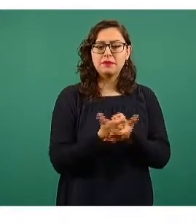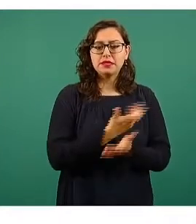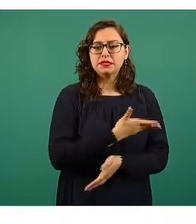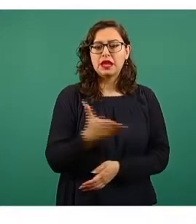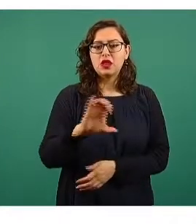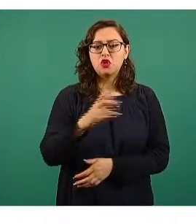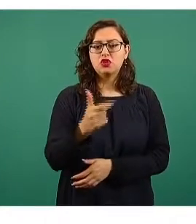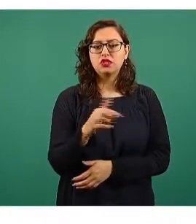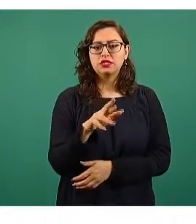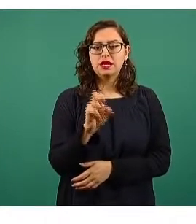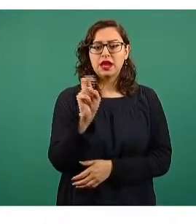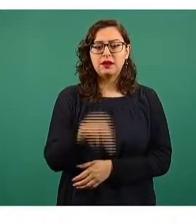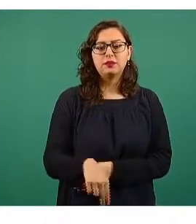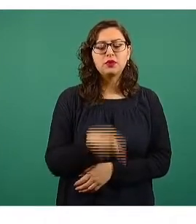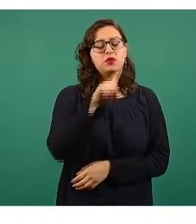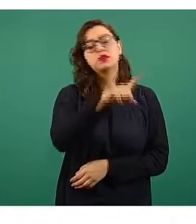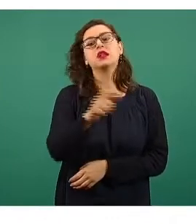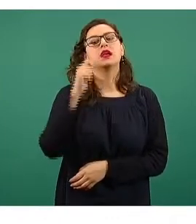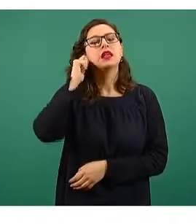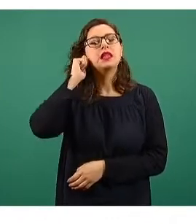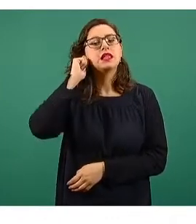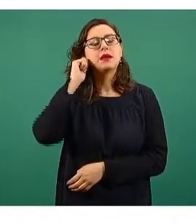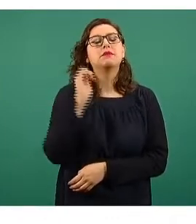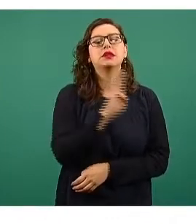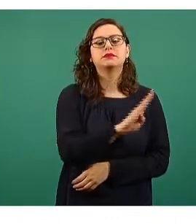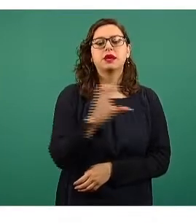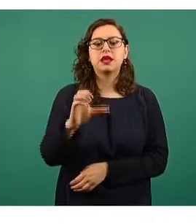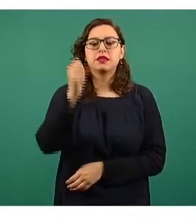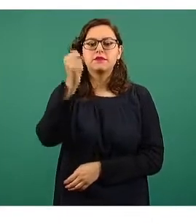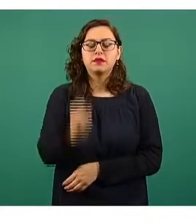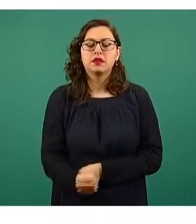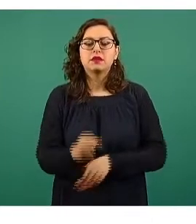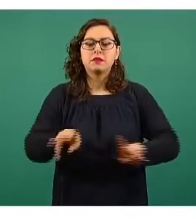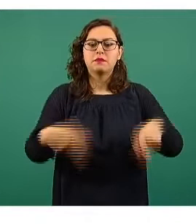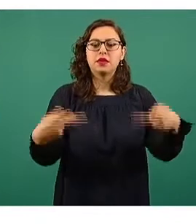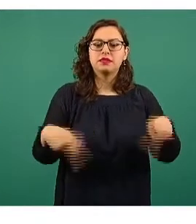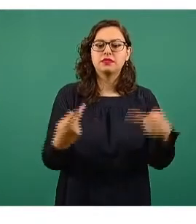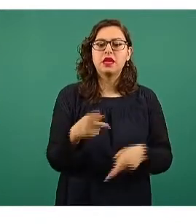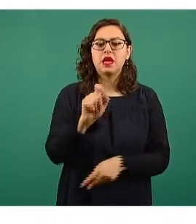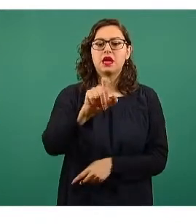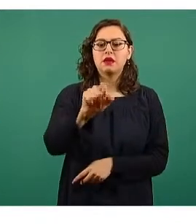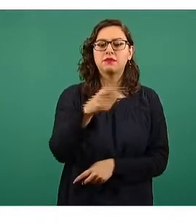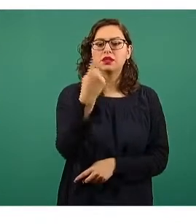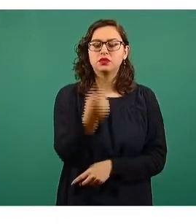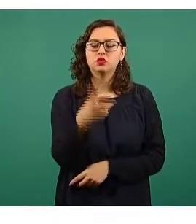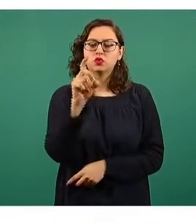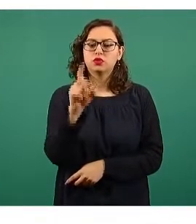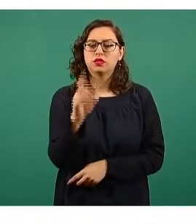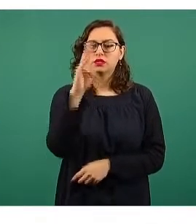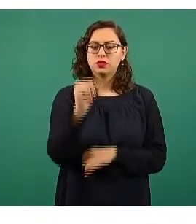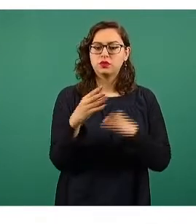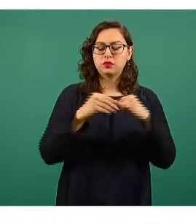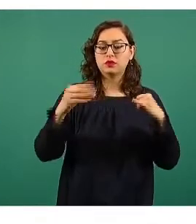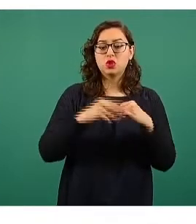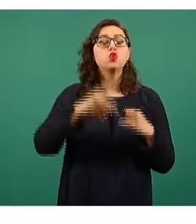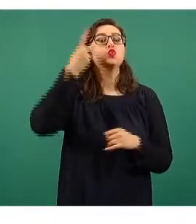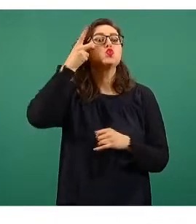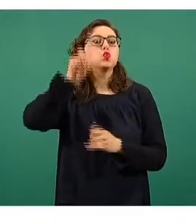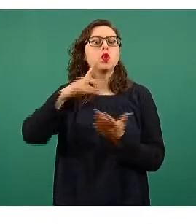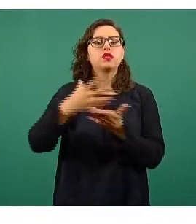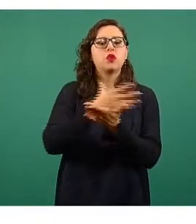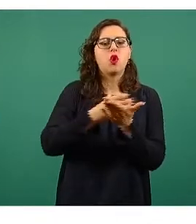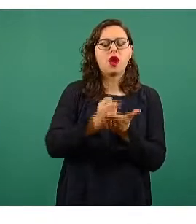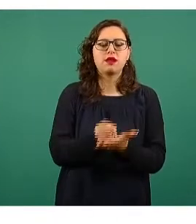que pasó, en La Paz, Baja California Sur, un precio al público de 21 pesos con 39 centavos por litro, 3 pesos